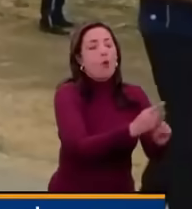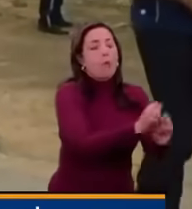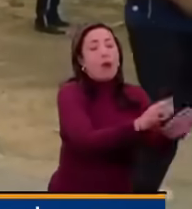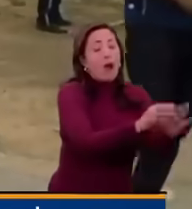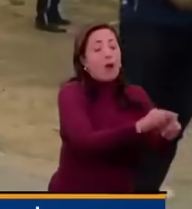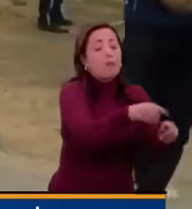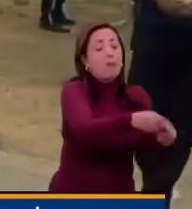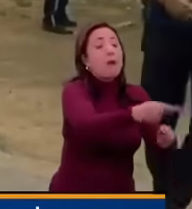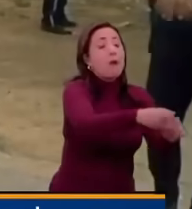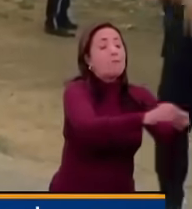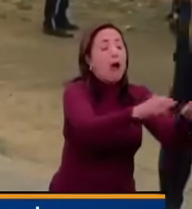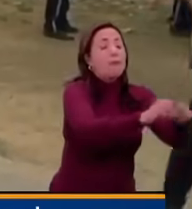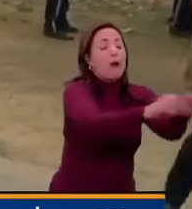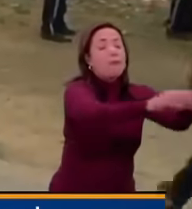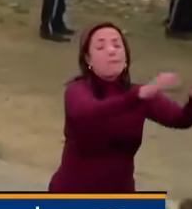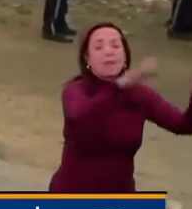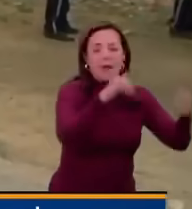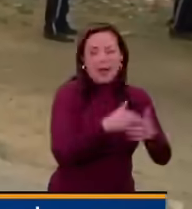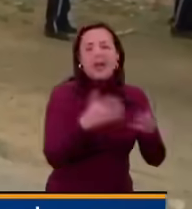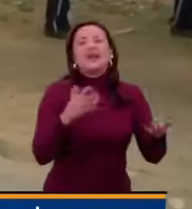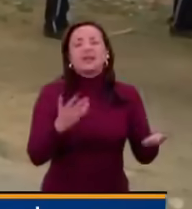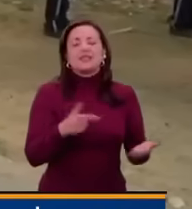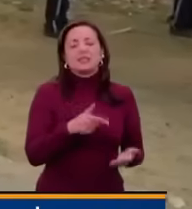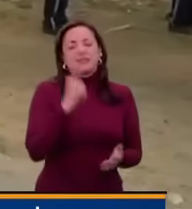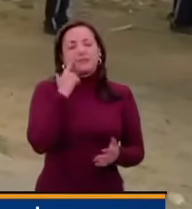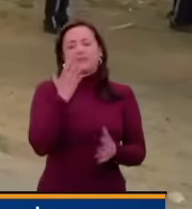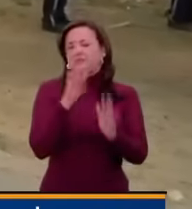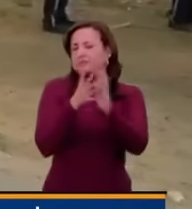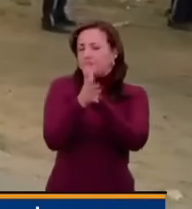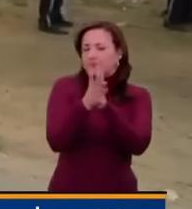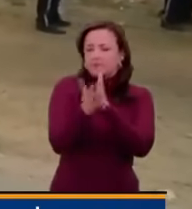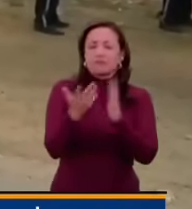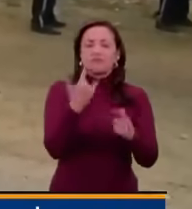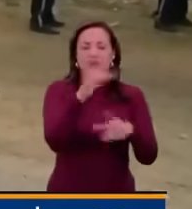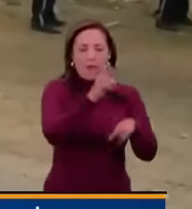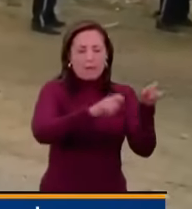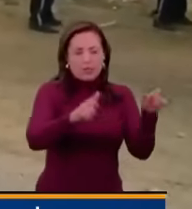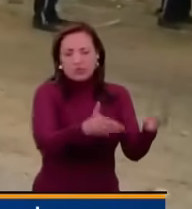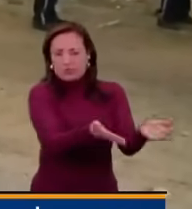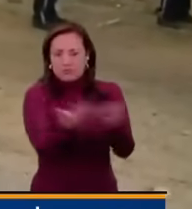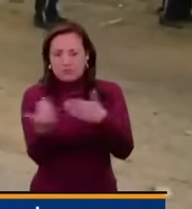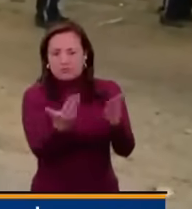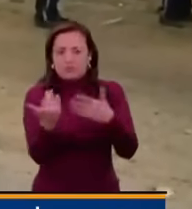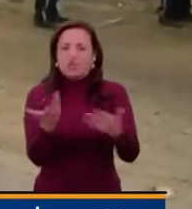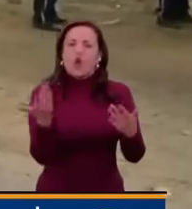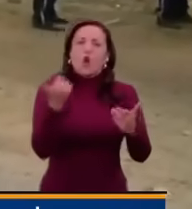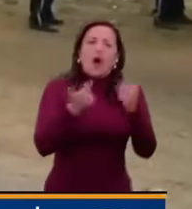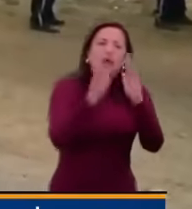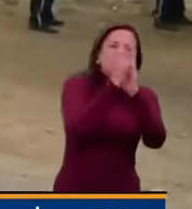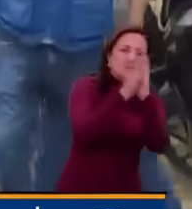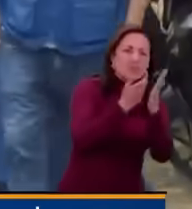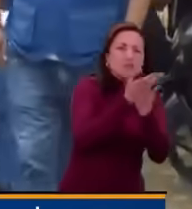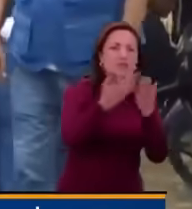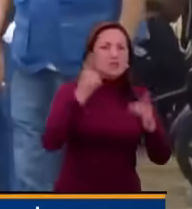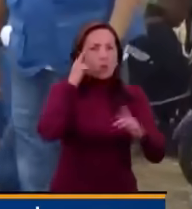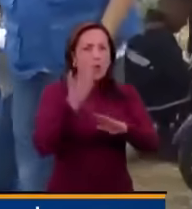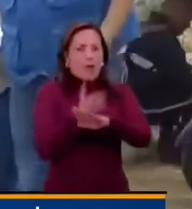otra eh ahí para sobresaltar se evacuó el personal se hacen las condiciones y las medidas preventivas